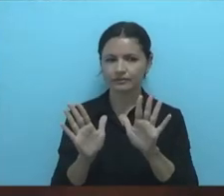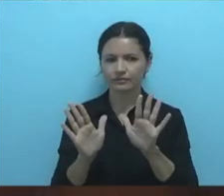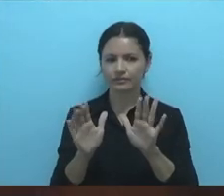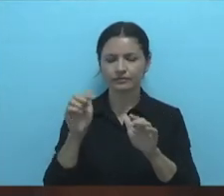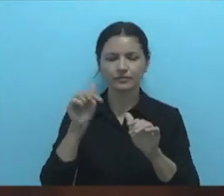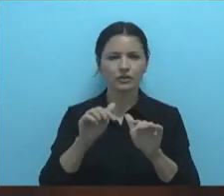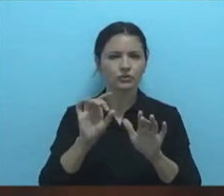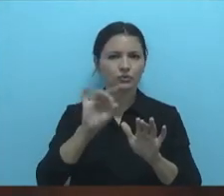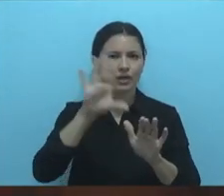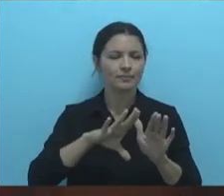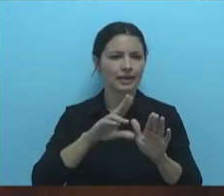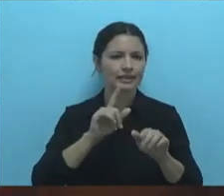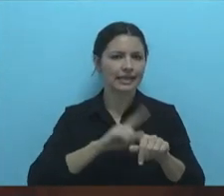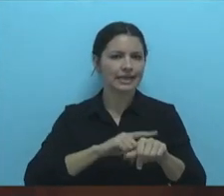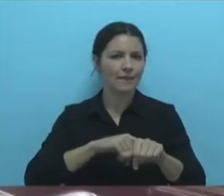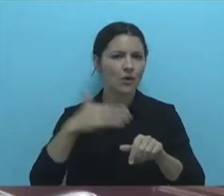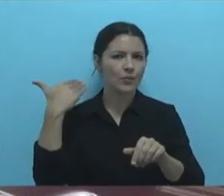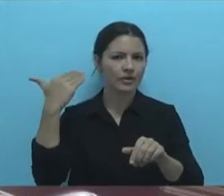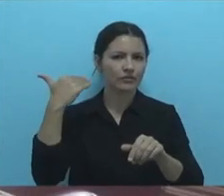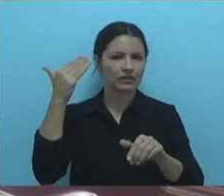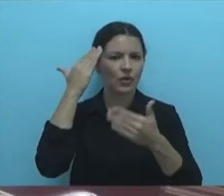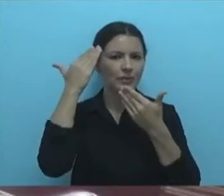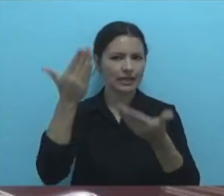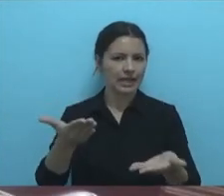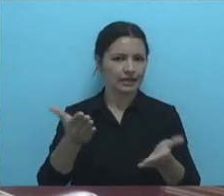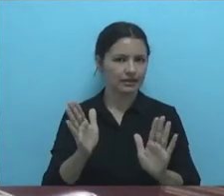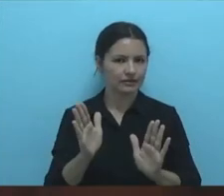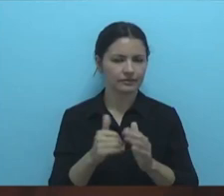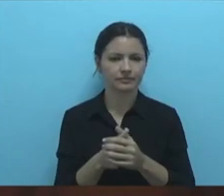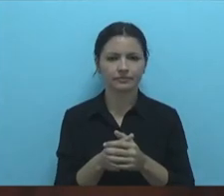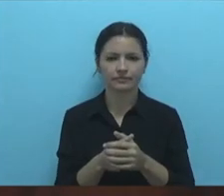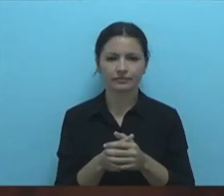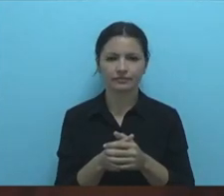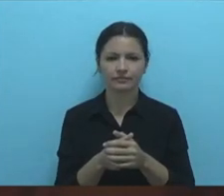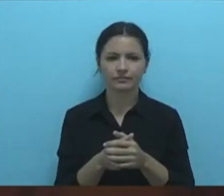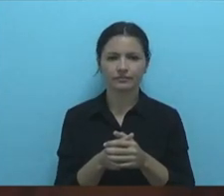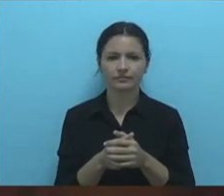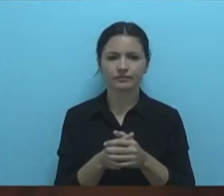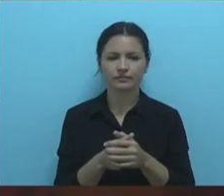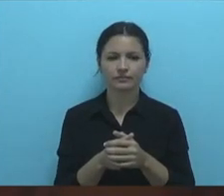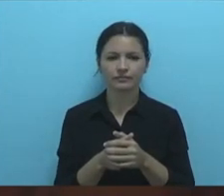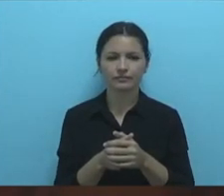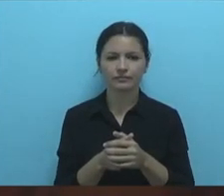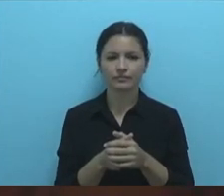el momento de manifestaciones y homenajes yo y psicólogo pero digo